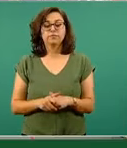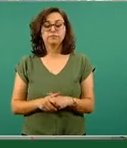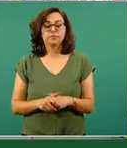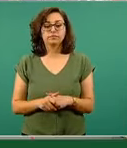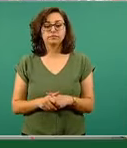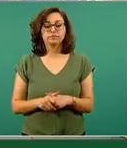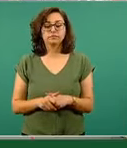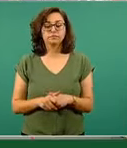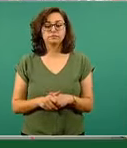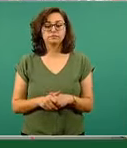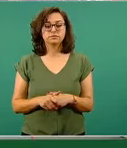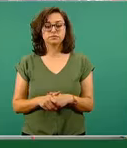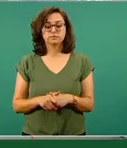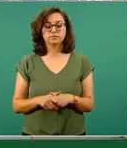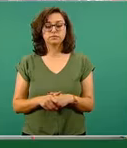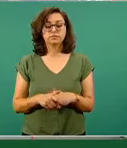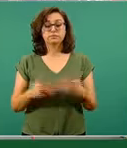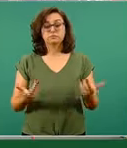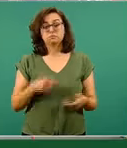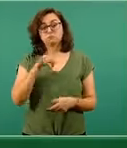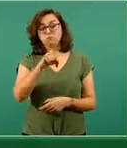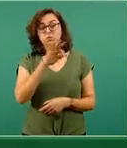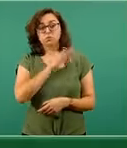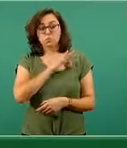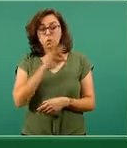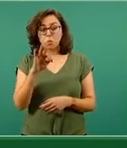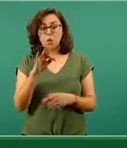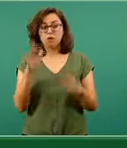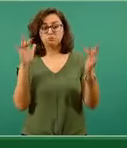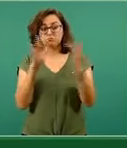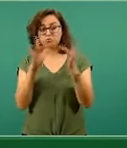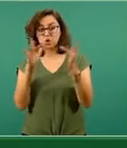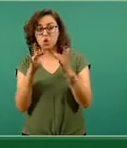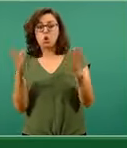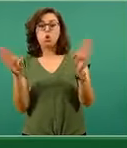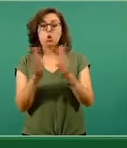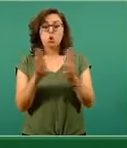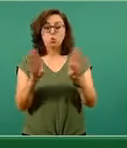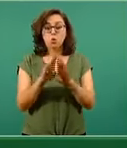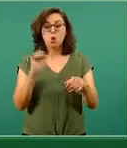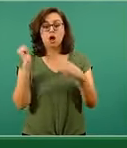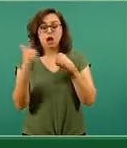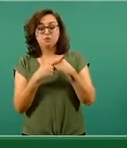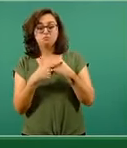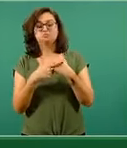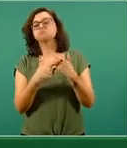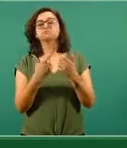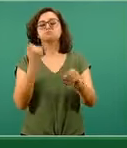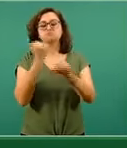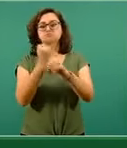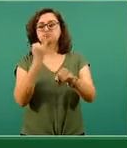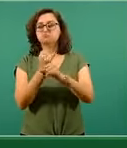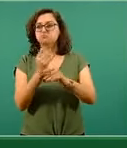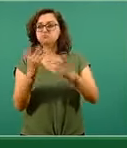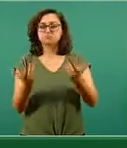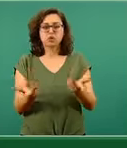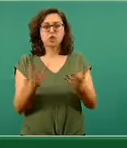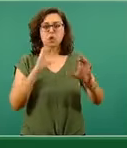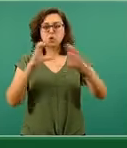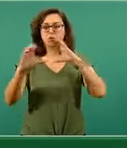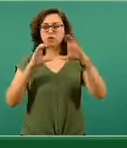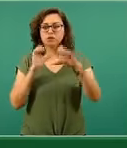nos pudiera compartir algún tipo de enlace o medio de comunicación en redes para que igual cuando nos